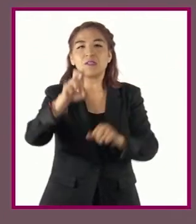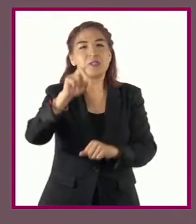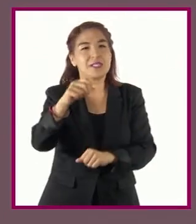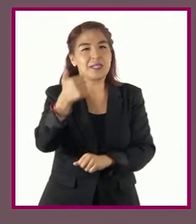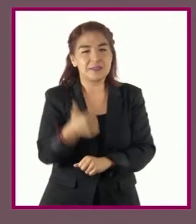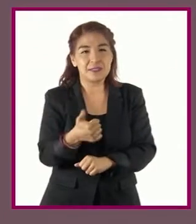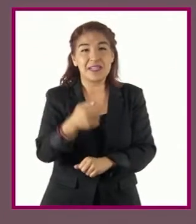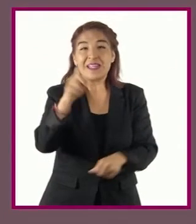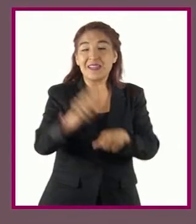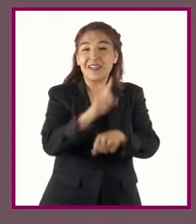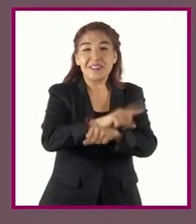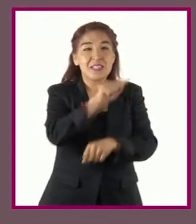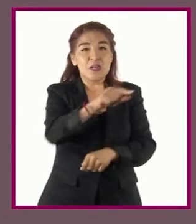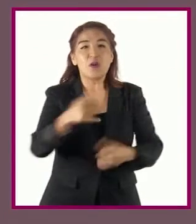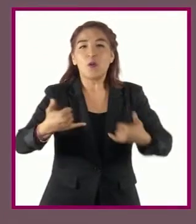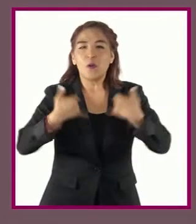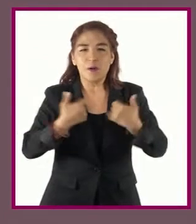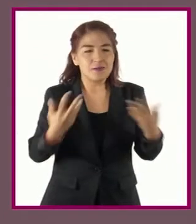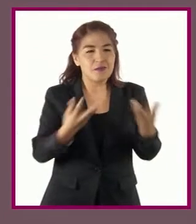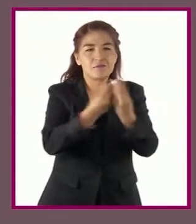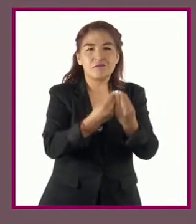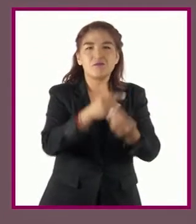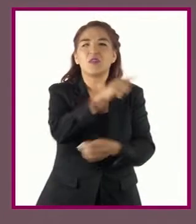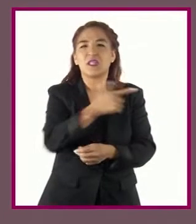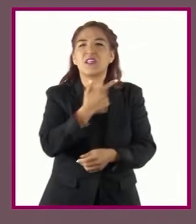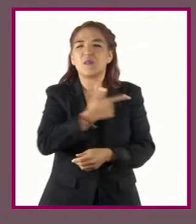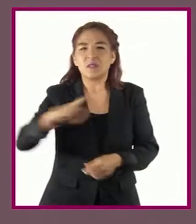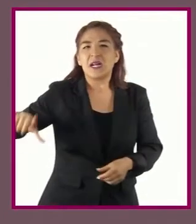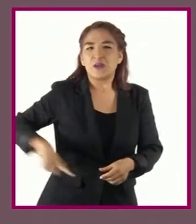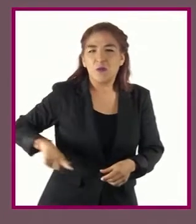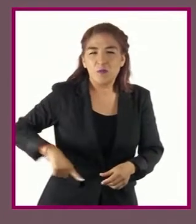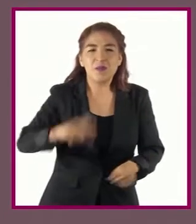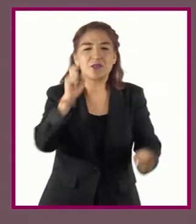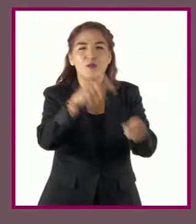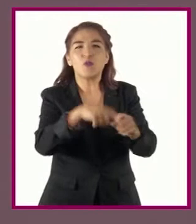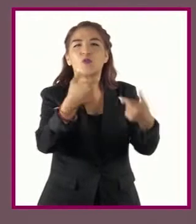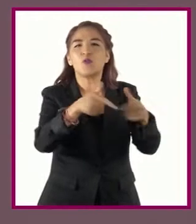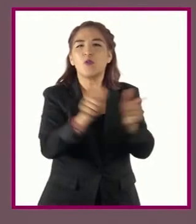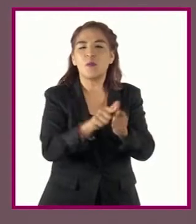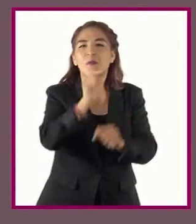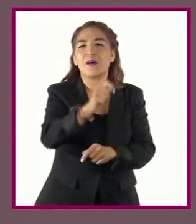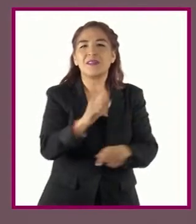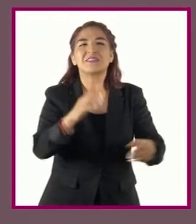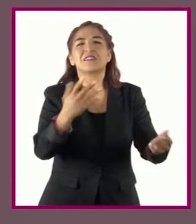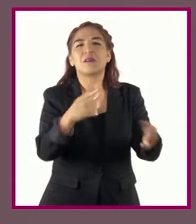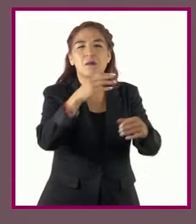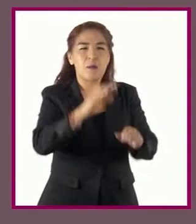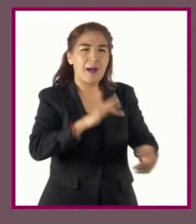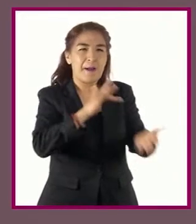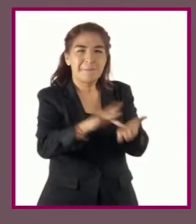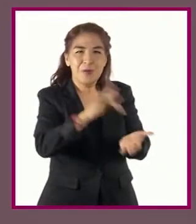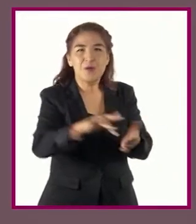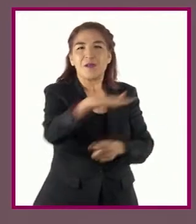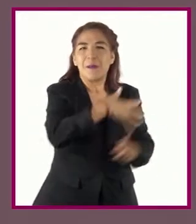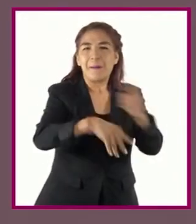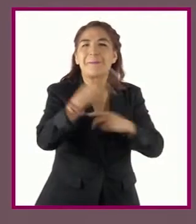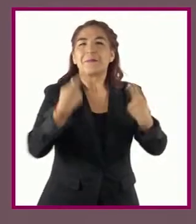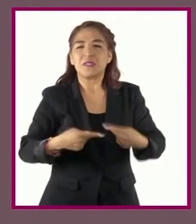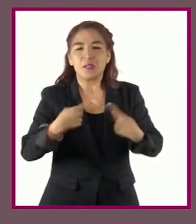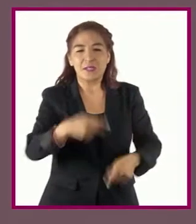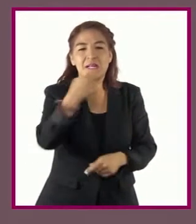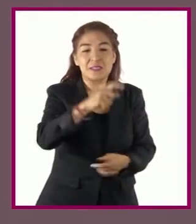1936. Desde joven militó del lado de los partidos políticos de izquierda y tuvo que partir al exilio en